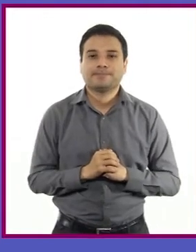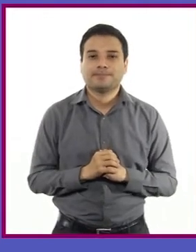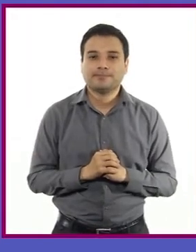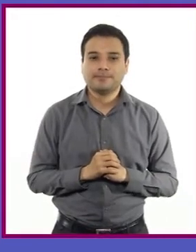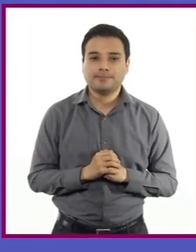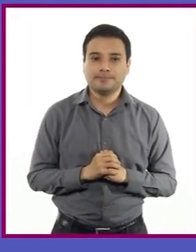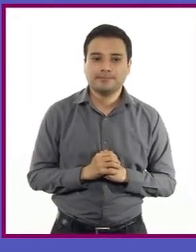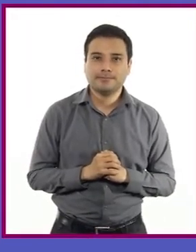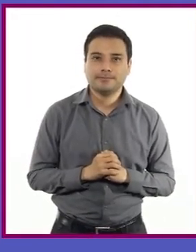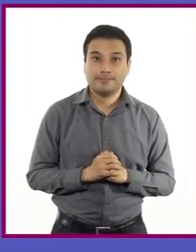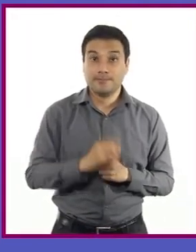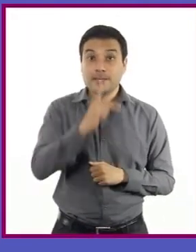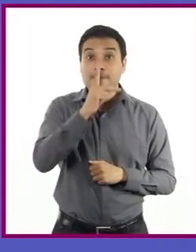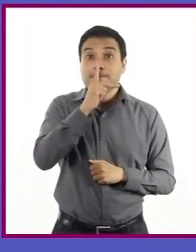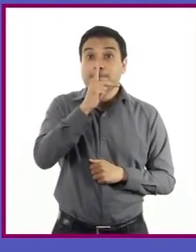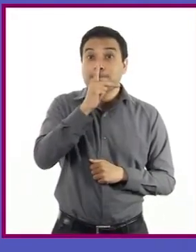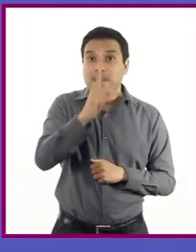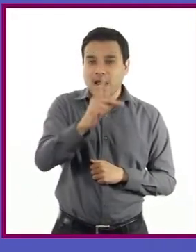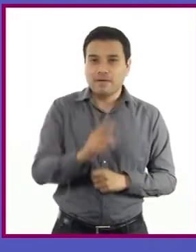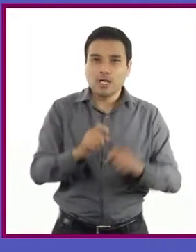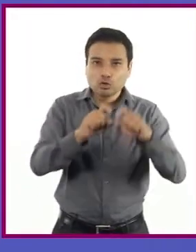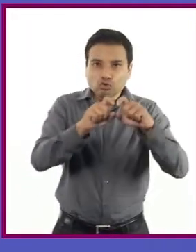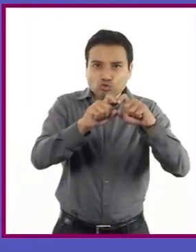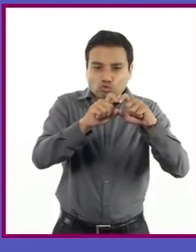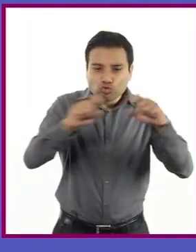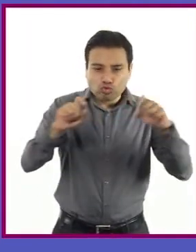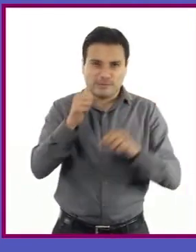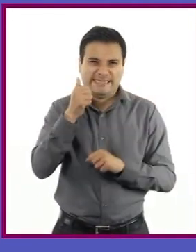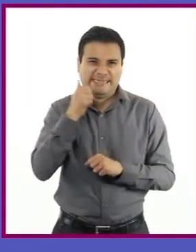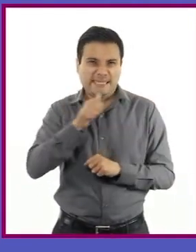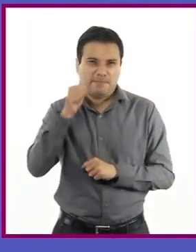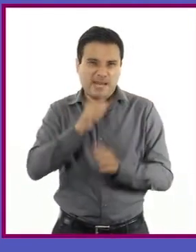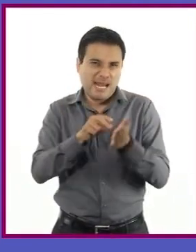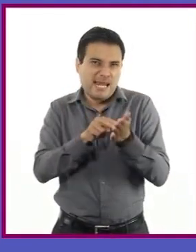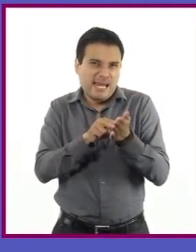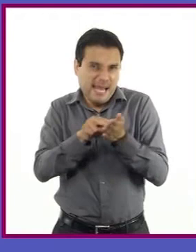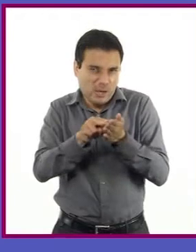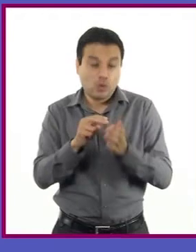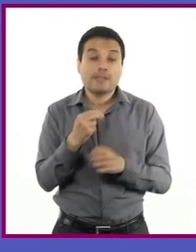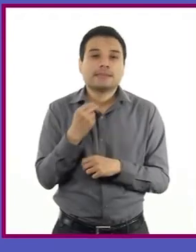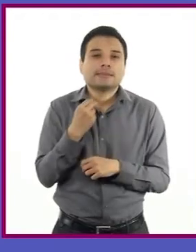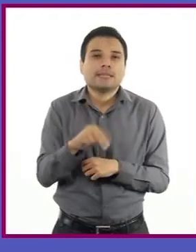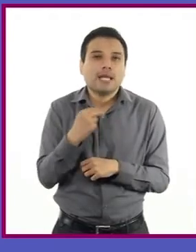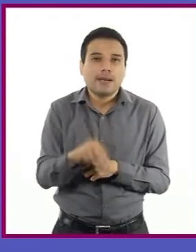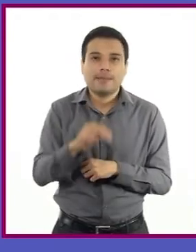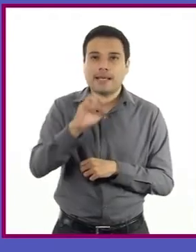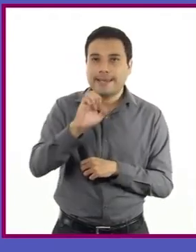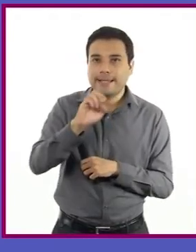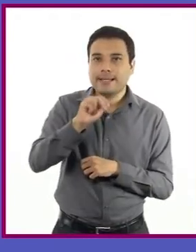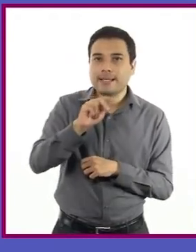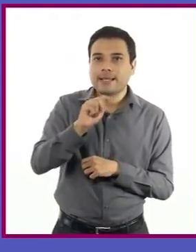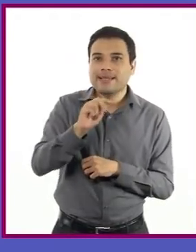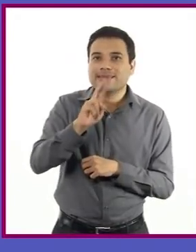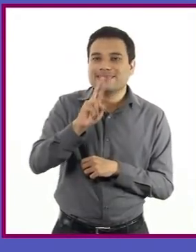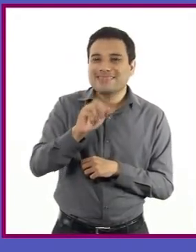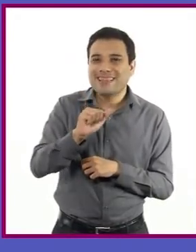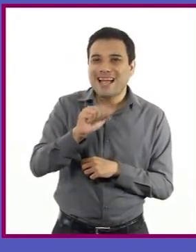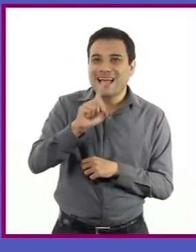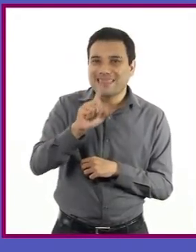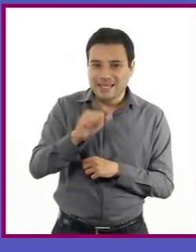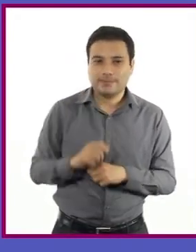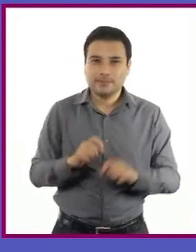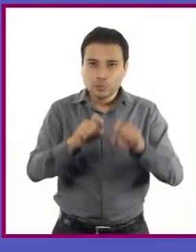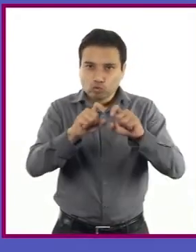que buscamos generalmente está escrita en negritas. Se le llama entrada. La entrada es la palabra cuyo significado se